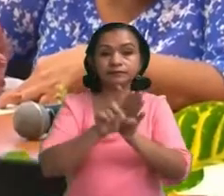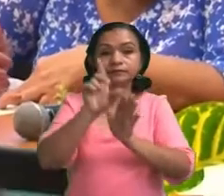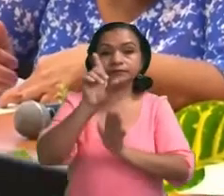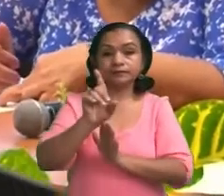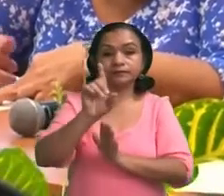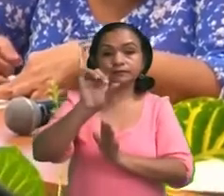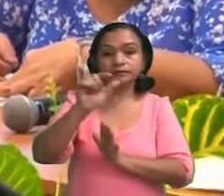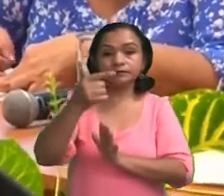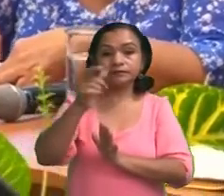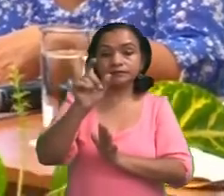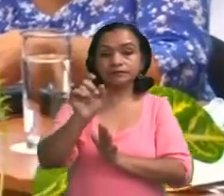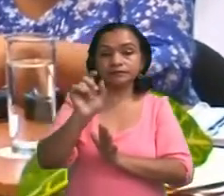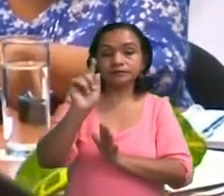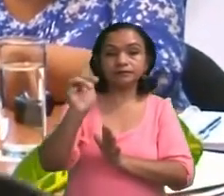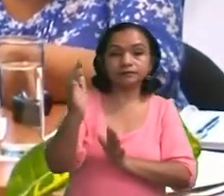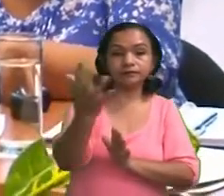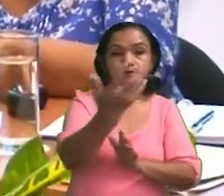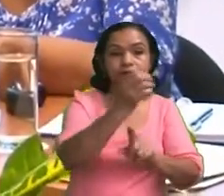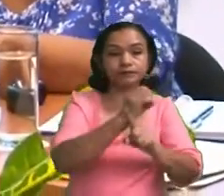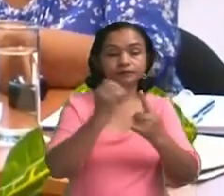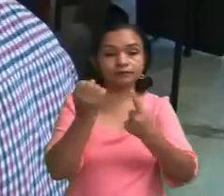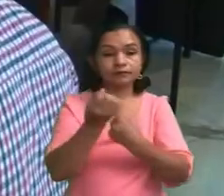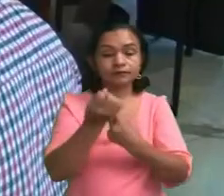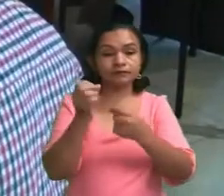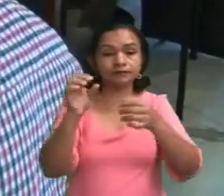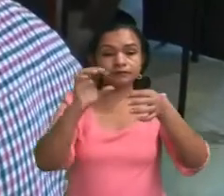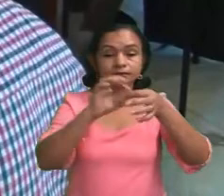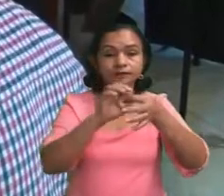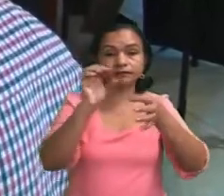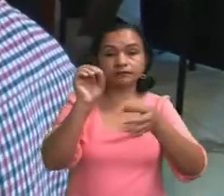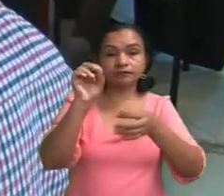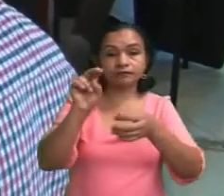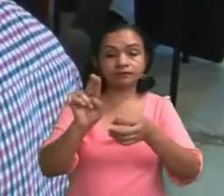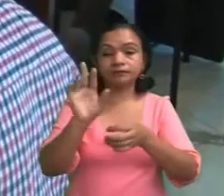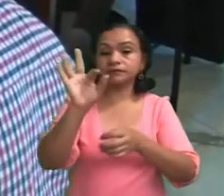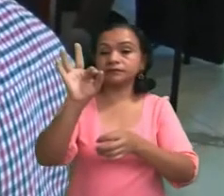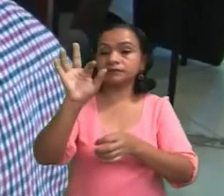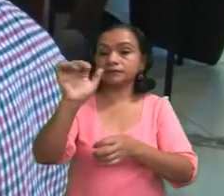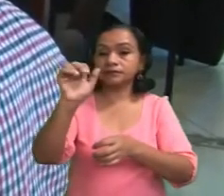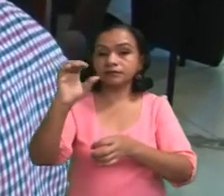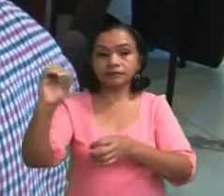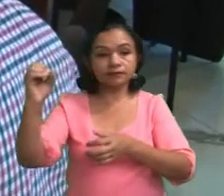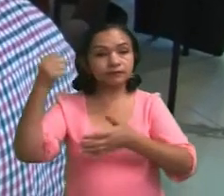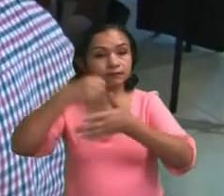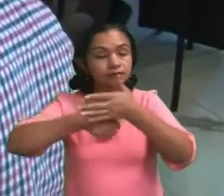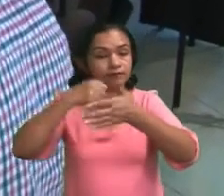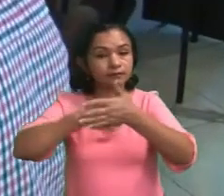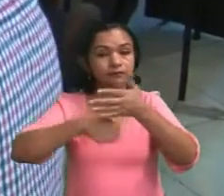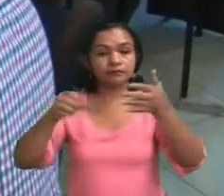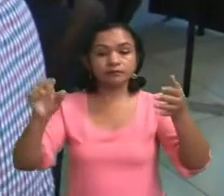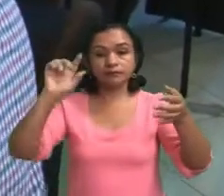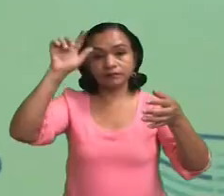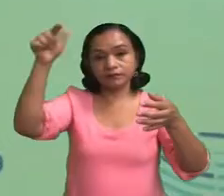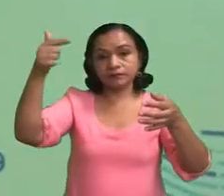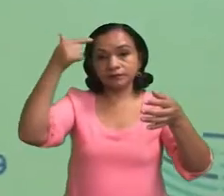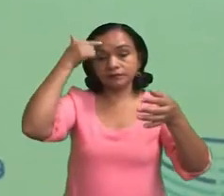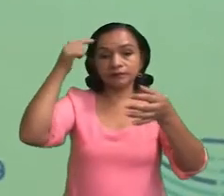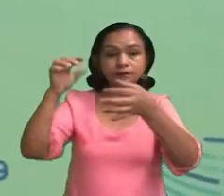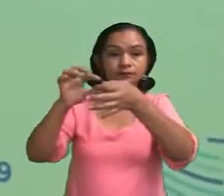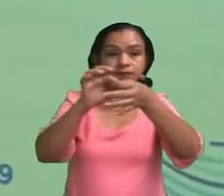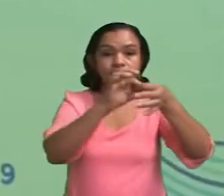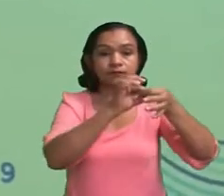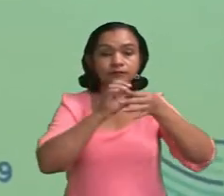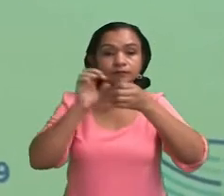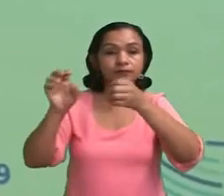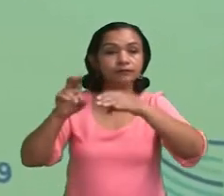La Organización de las Naciones Unidas para la Agricultura y la Alimentación, FAO, reconoce este esfuerzo del Gobierno de Reconciliación y Unidad